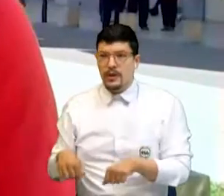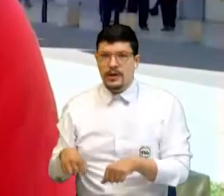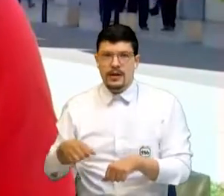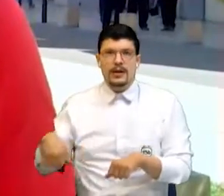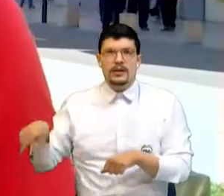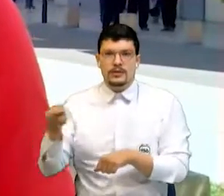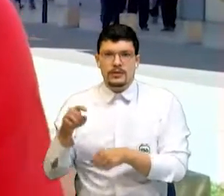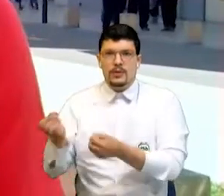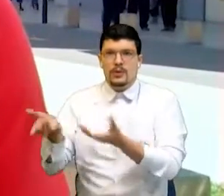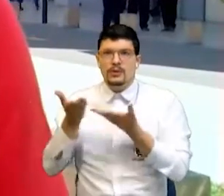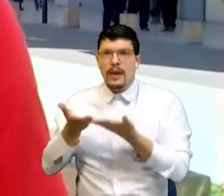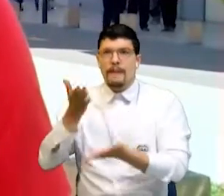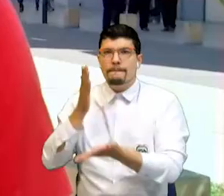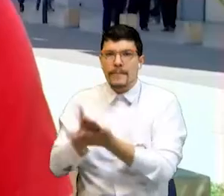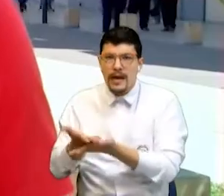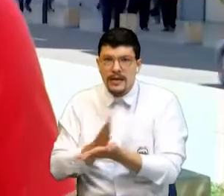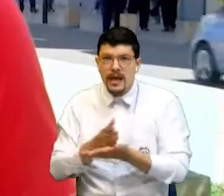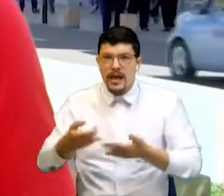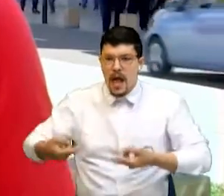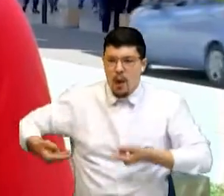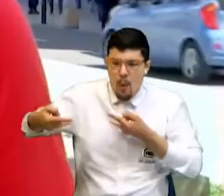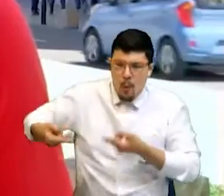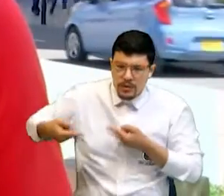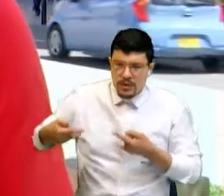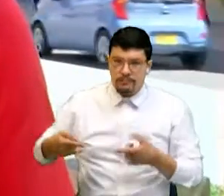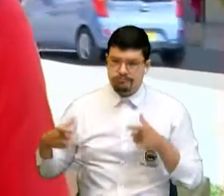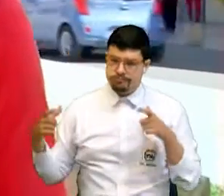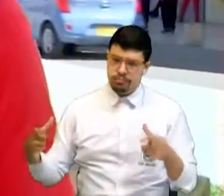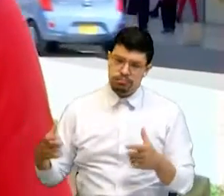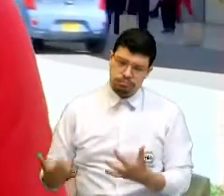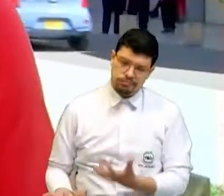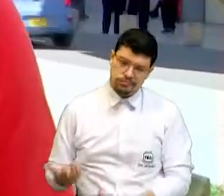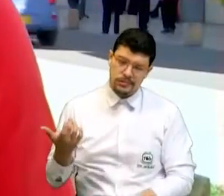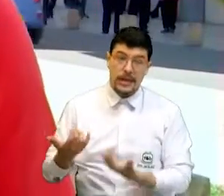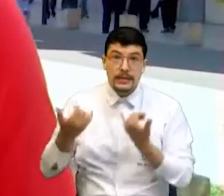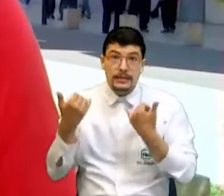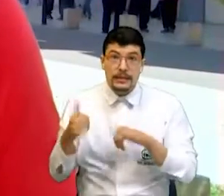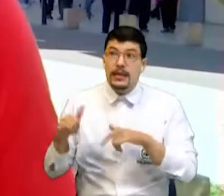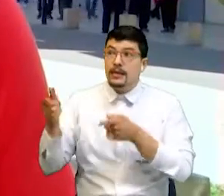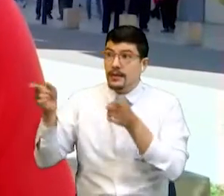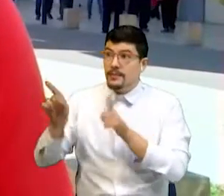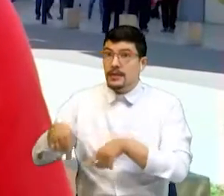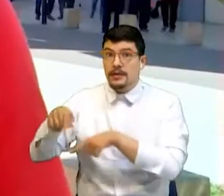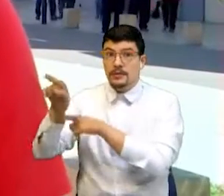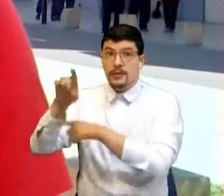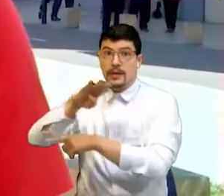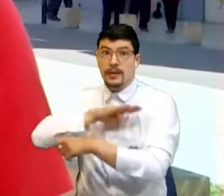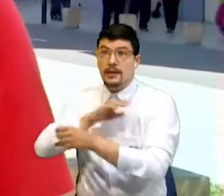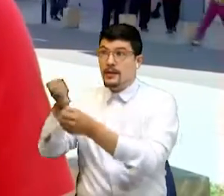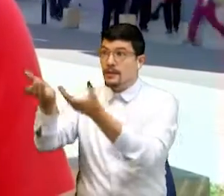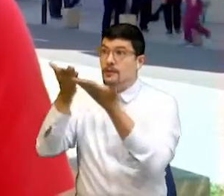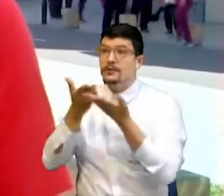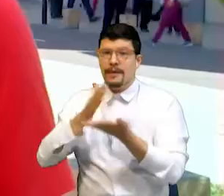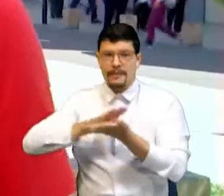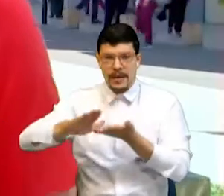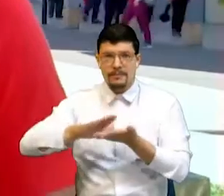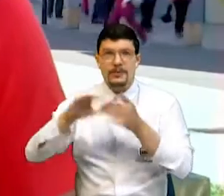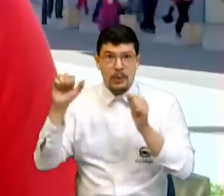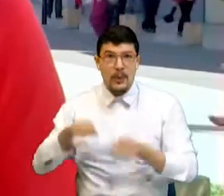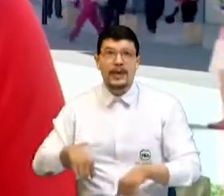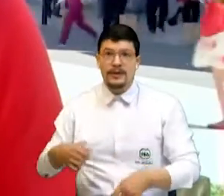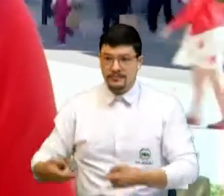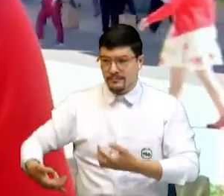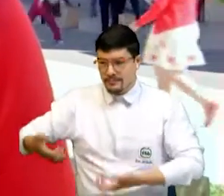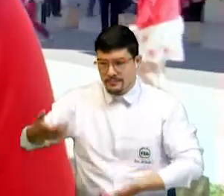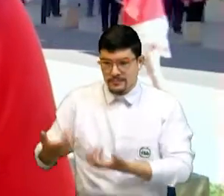las panelas, las ollas y demás. Ya tenemos y contamos con el permiso de la alcaldía. Obviamente tenemos que